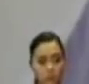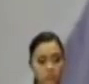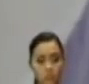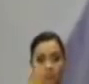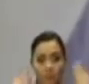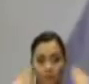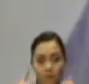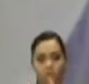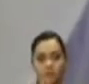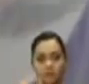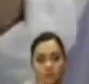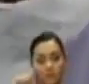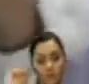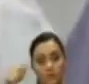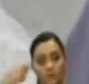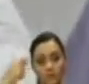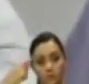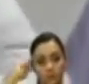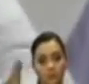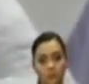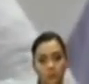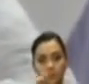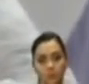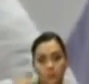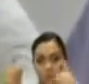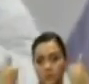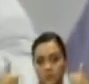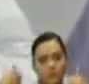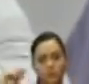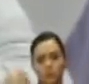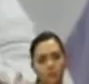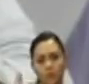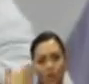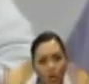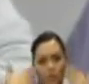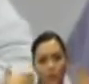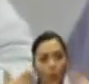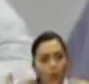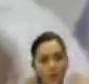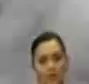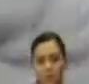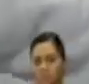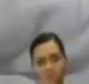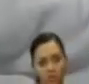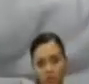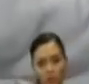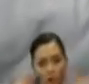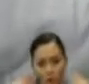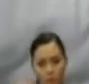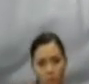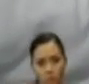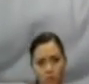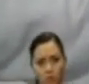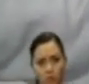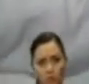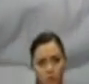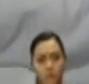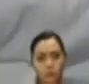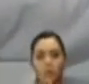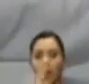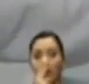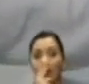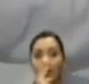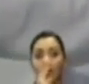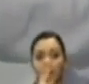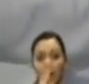del gobierno central, incluso en el propio Guayaquil no tienen ni para empezar. Ahora sí la gente tiene con qué comparar. Antes comparaba con la administración de Bucarán. De frente a